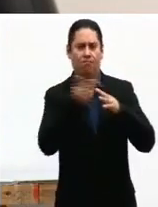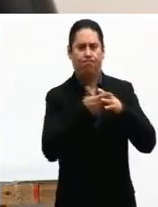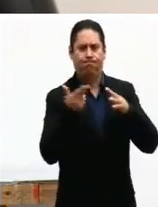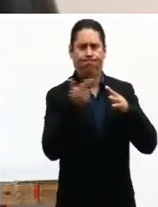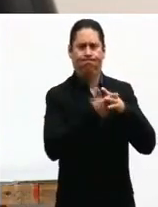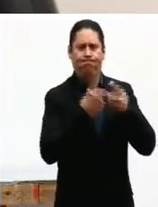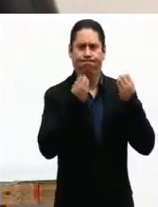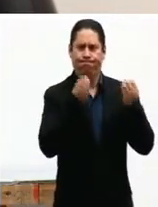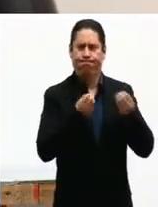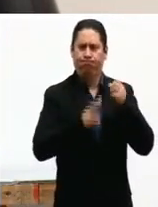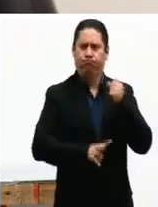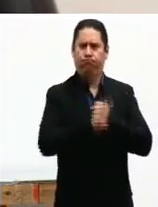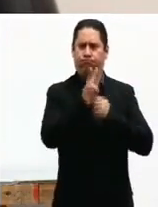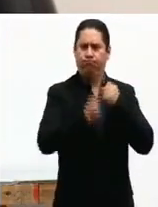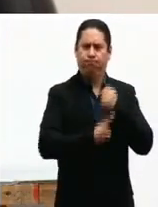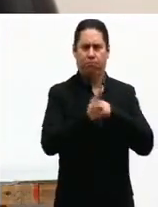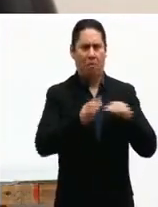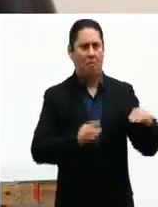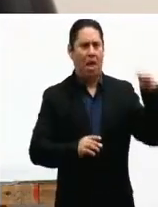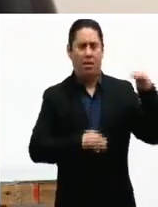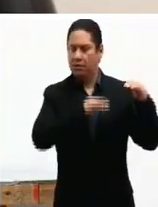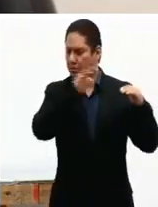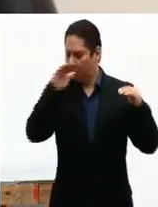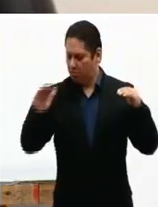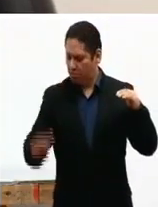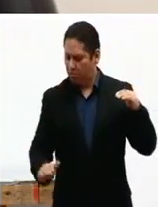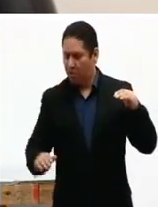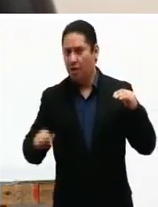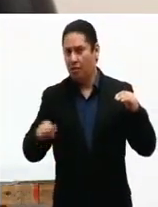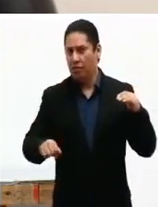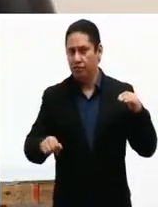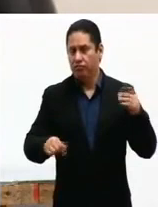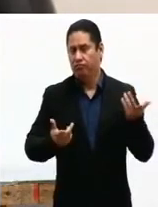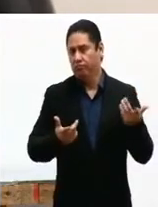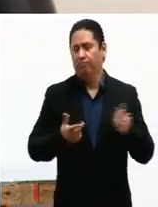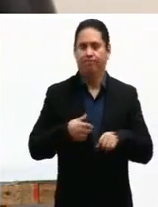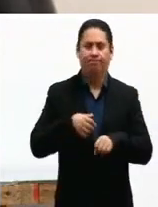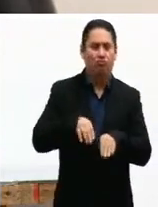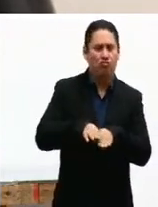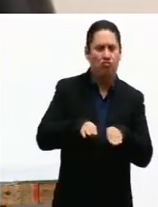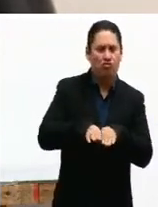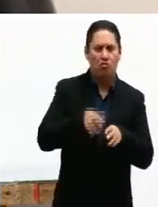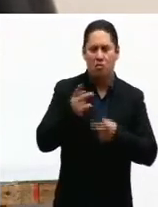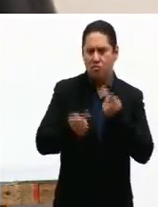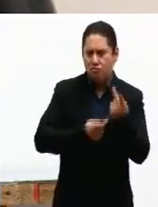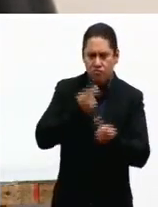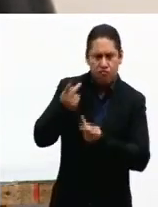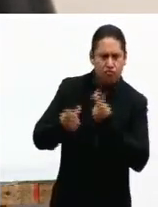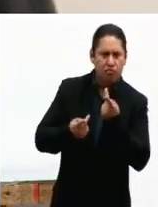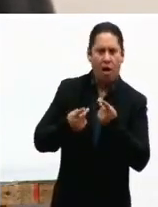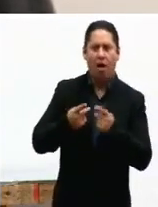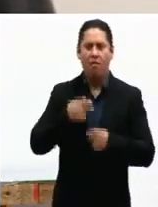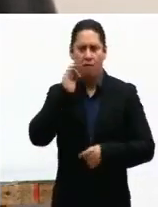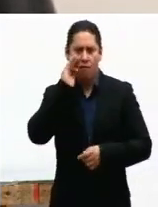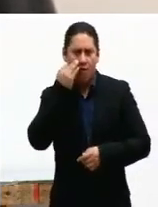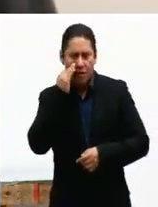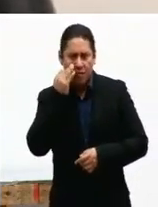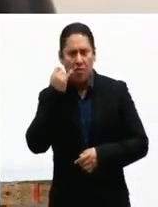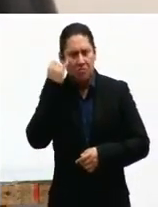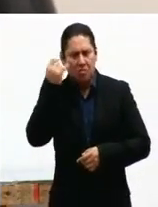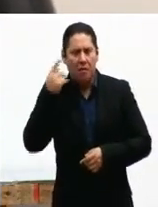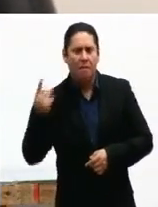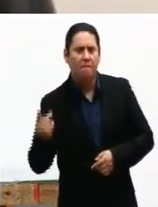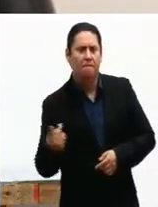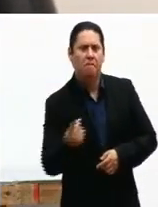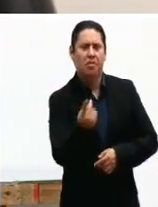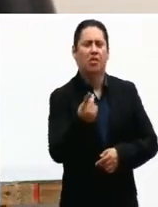que ahí la violencia cada vez se crudece más. Hoy hice un pequeño ejercicio en las redes sociales donde preguntaba yo